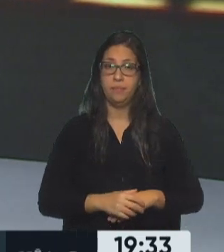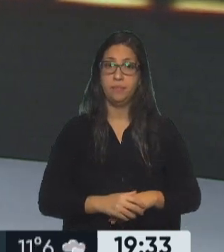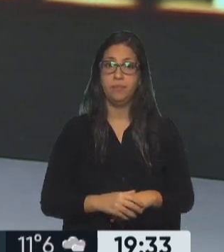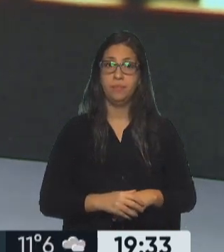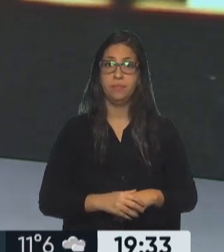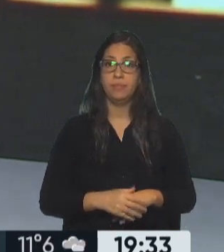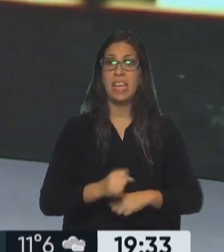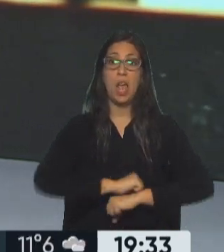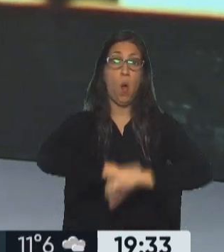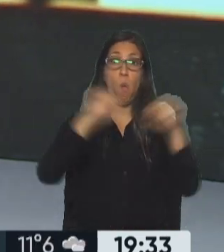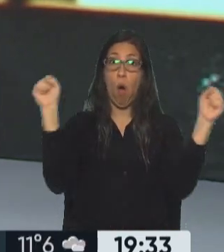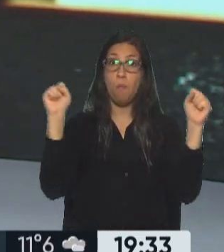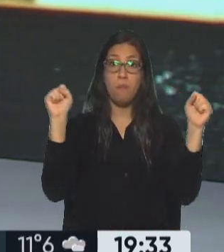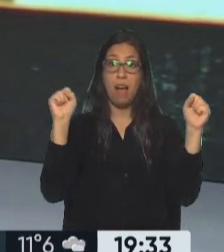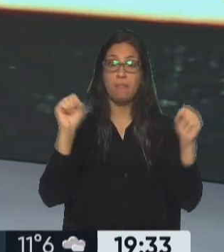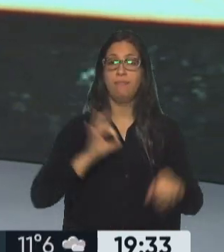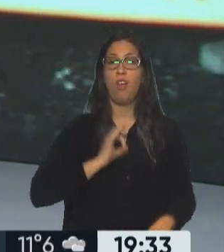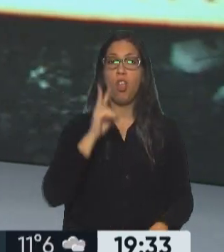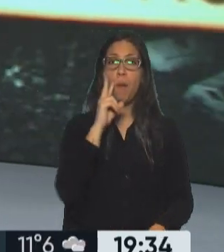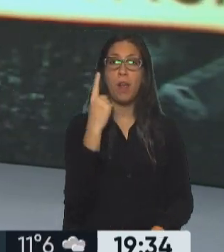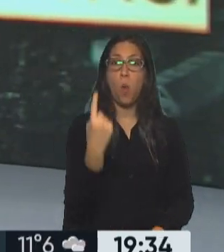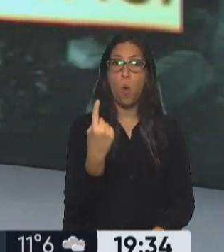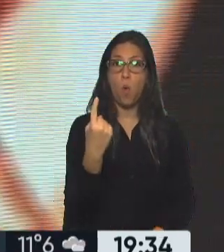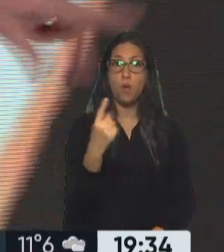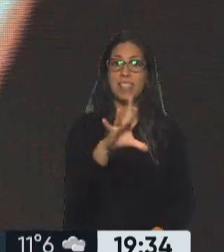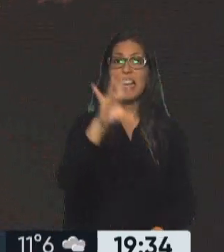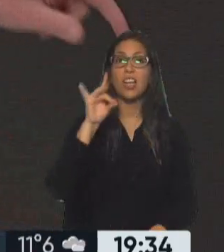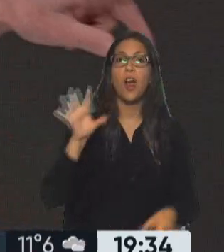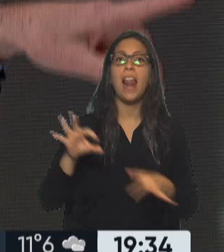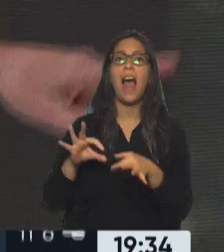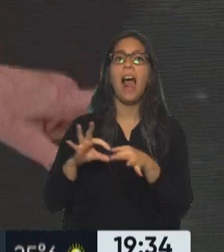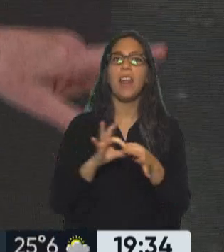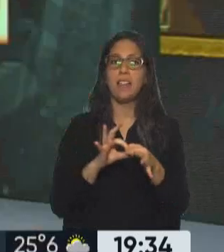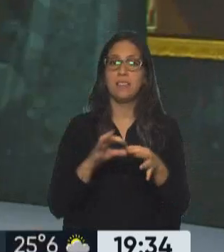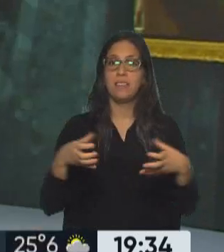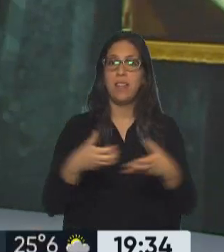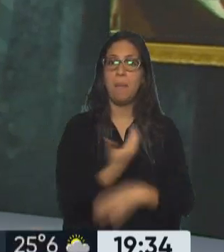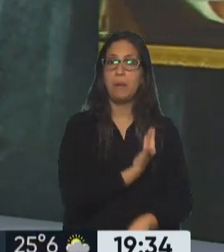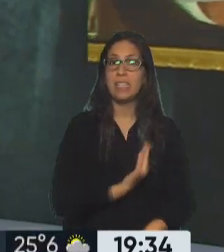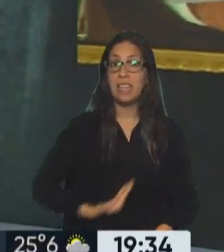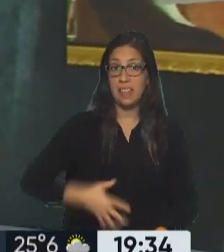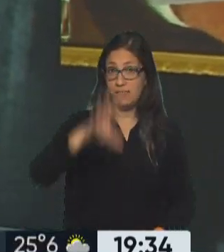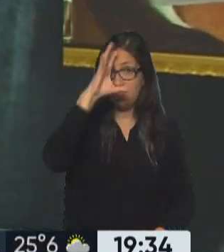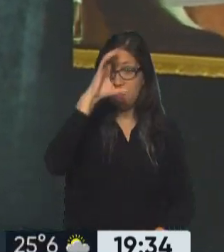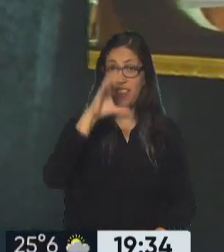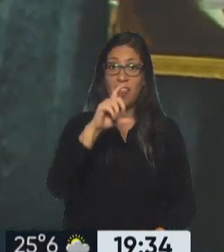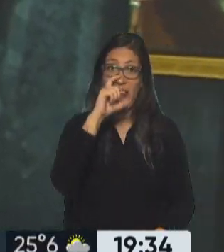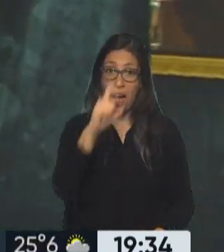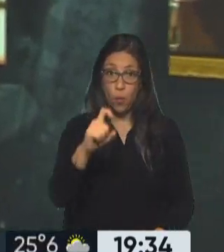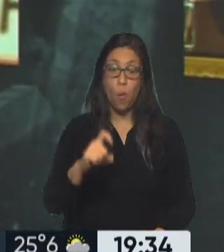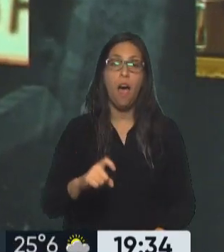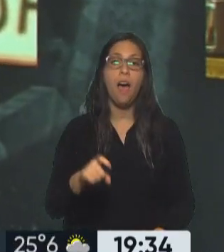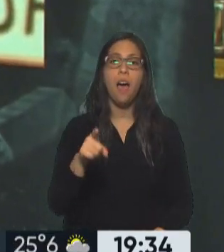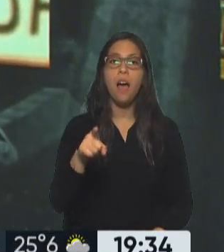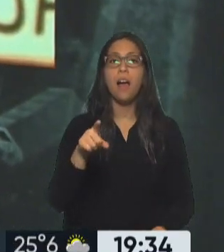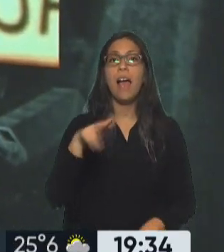la bomba del 2001. Fue elegida la Alianza. El que presidía la Alianza, ¿te acordás? Fernando de la Rúa. Se fue en